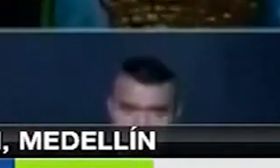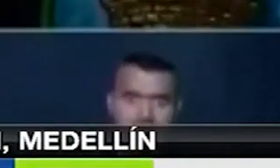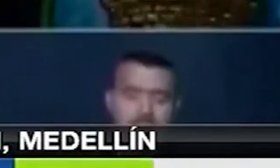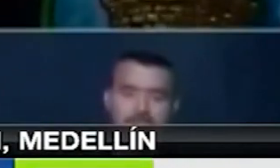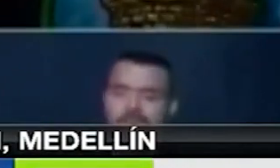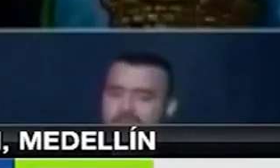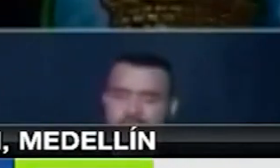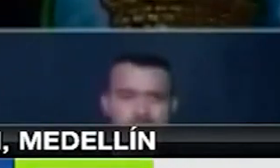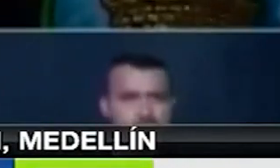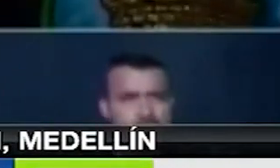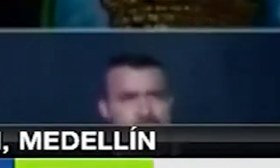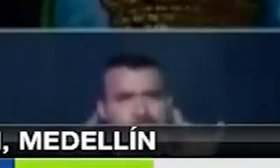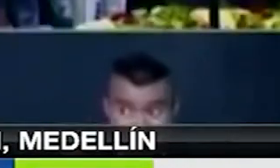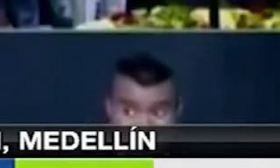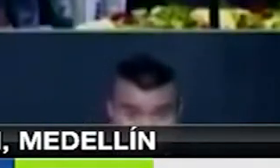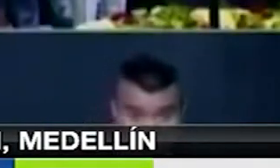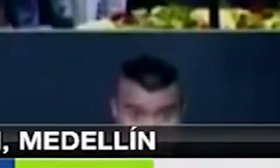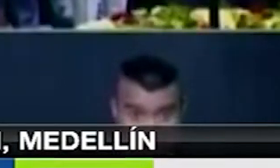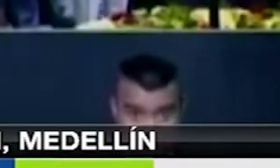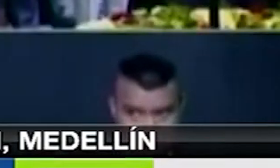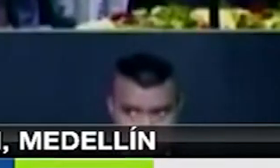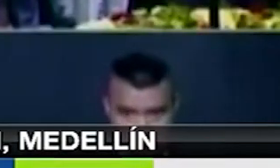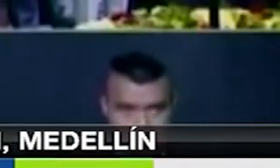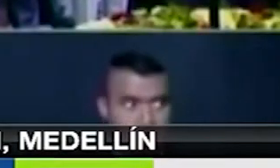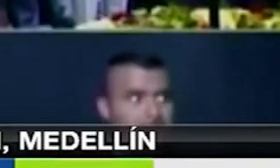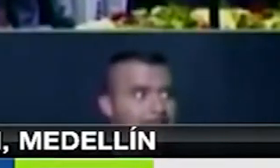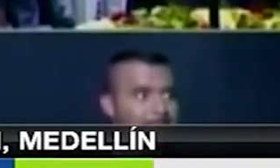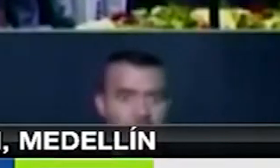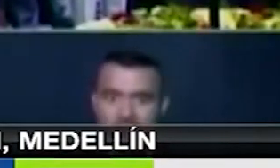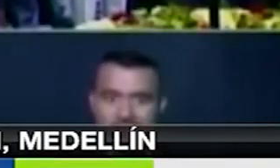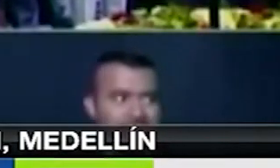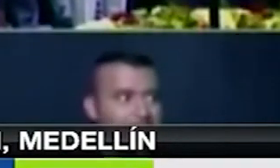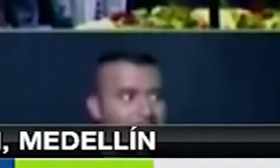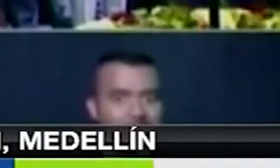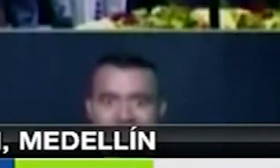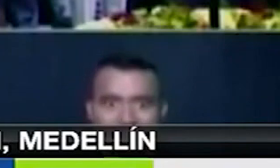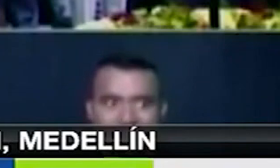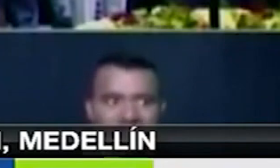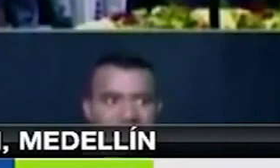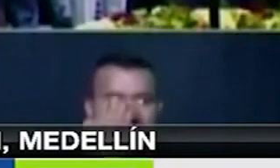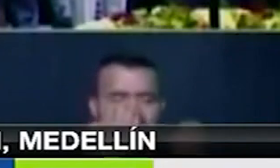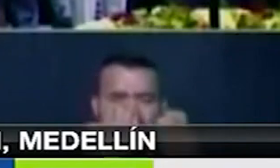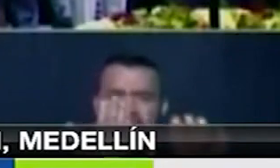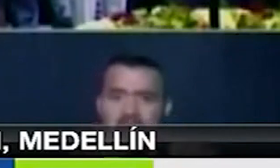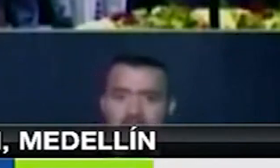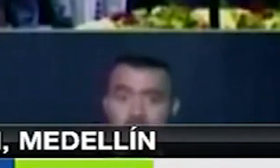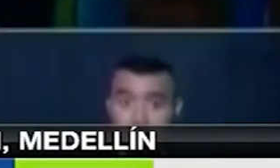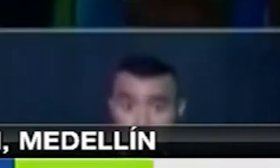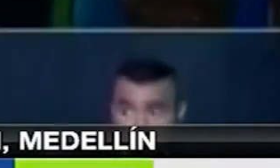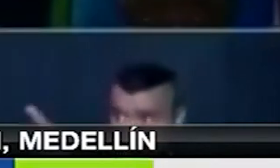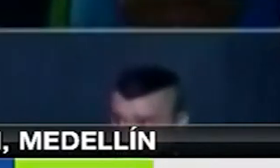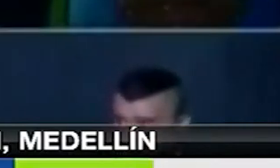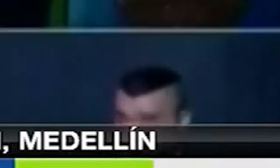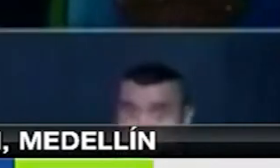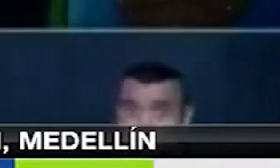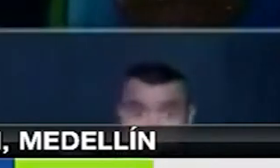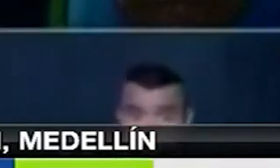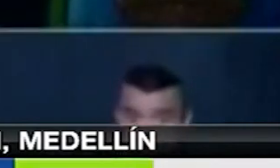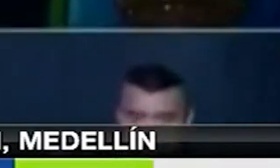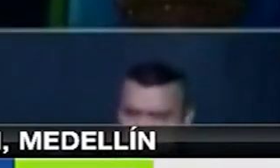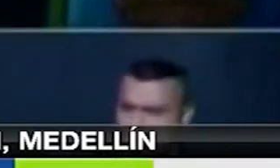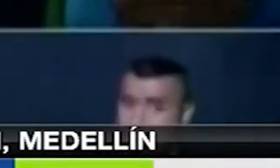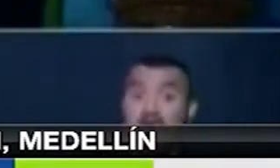la Universidad del Norte. El nuevo mandatario de Medellín hizo un recuento de los indicadores sociales que representan un desafío para su